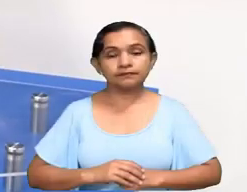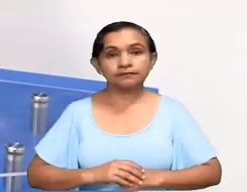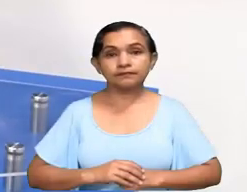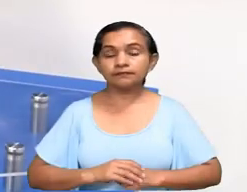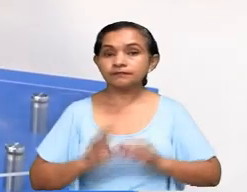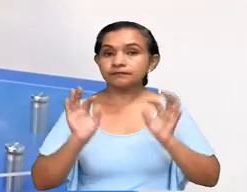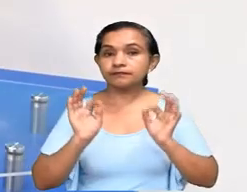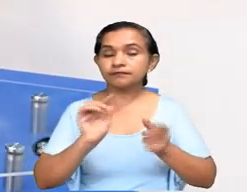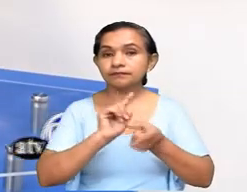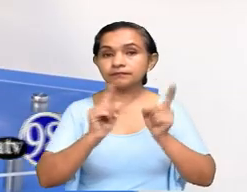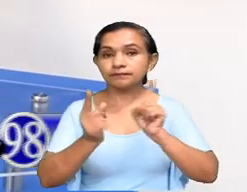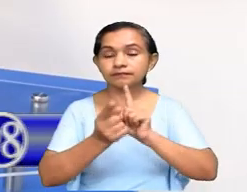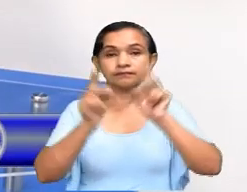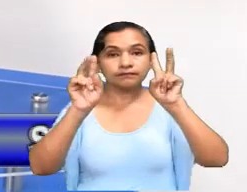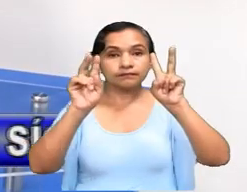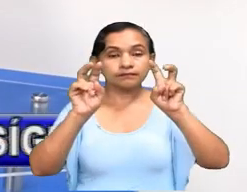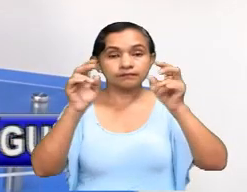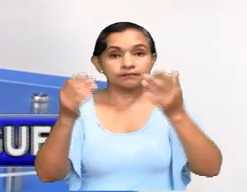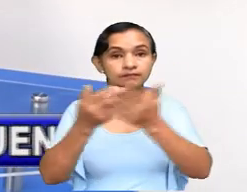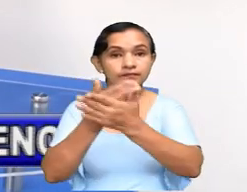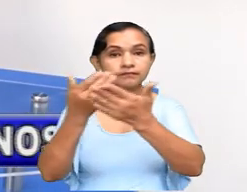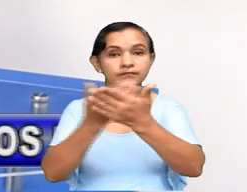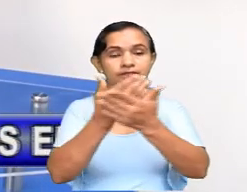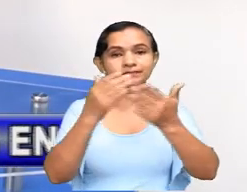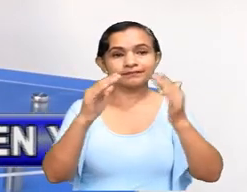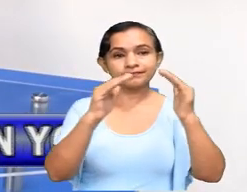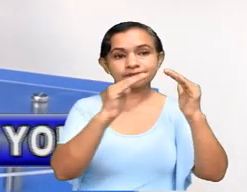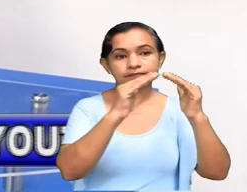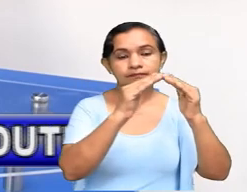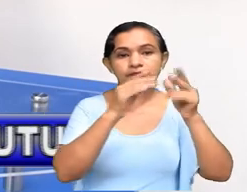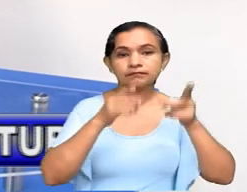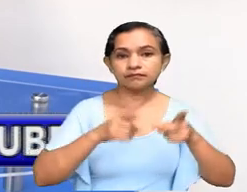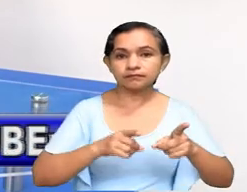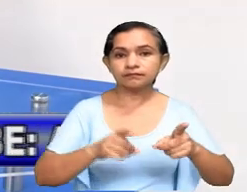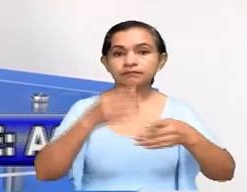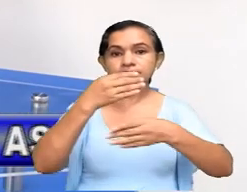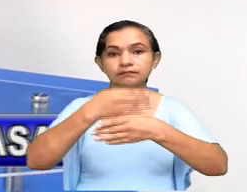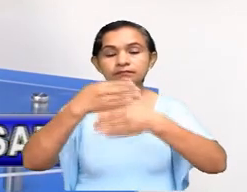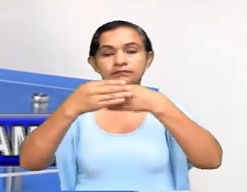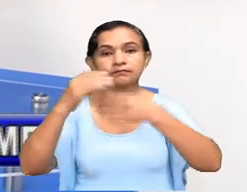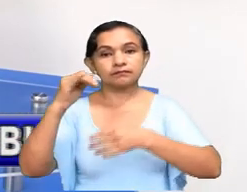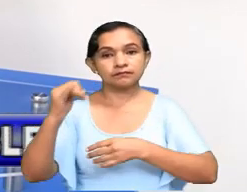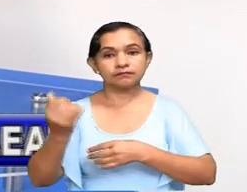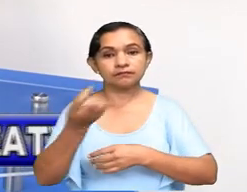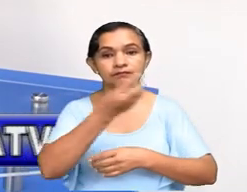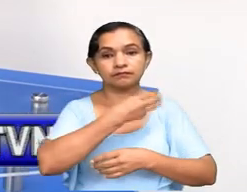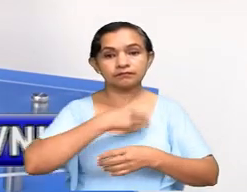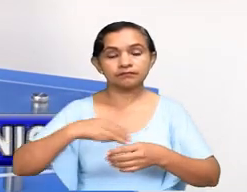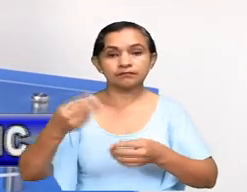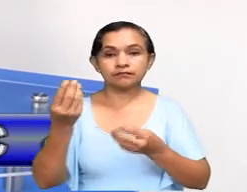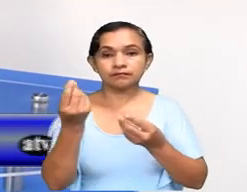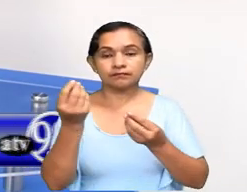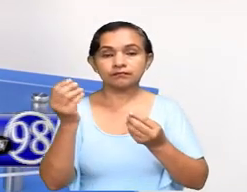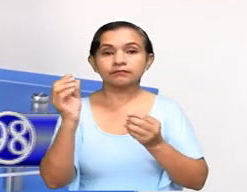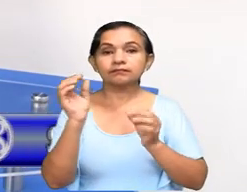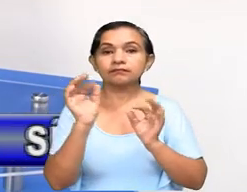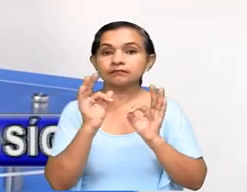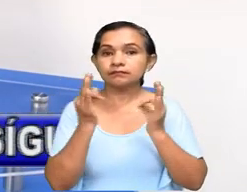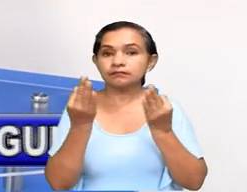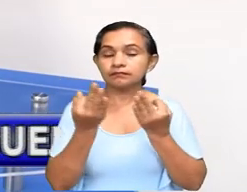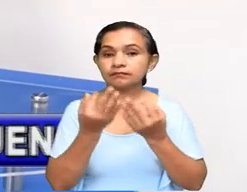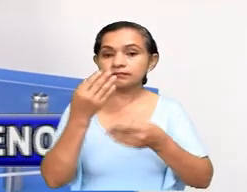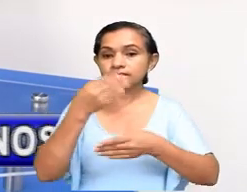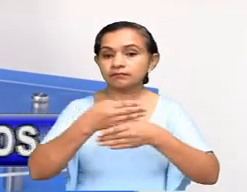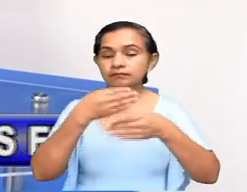Y bien, cambiando de tema, una nueva opción para construir su vivienda digna fue presentada este jueves por el Ministerio de la Economía Familiar y la